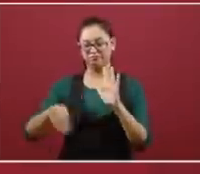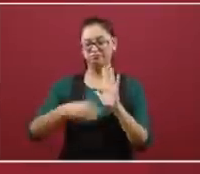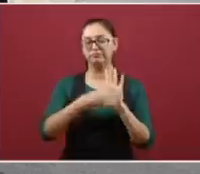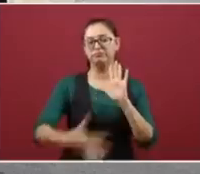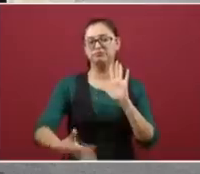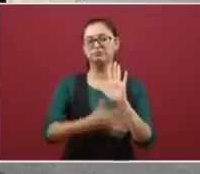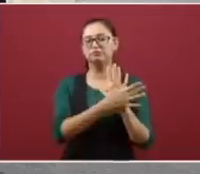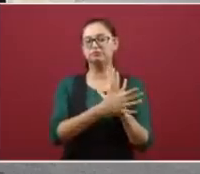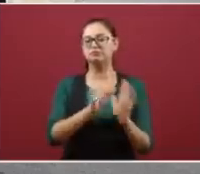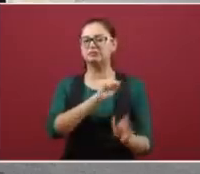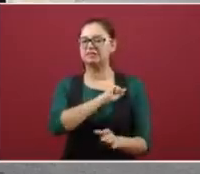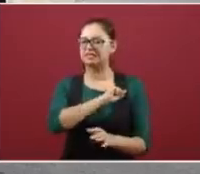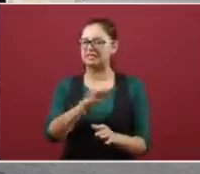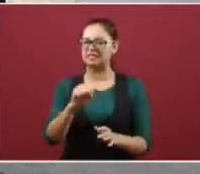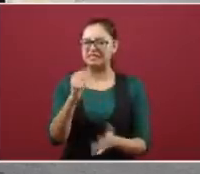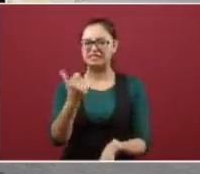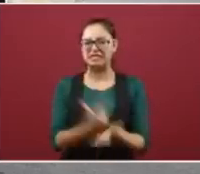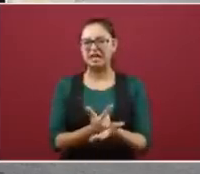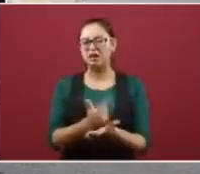todas esas lacras